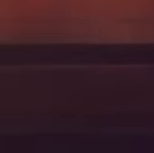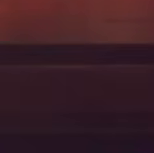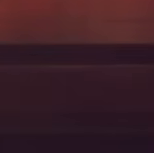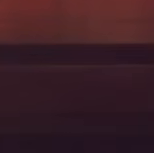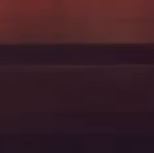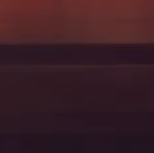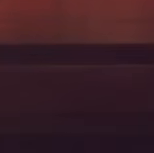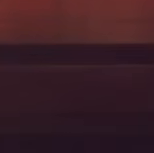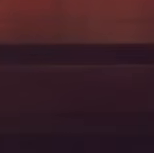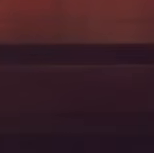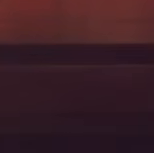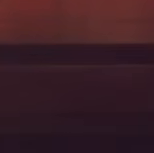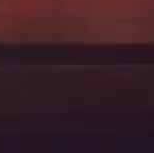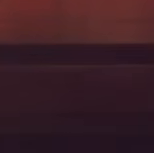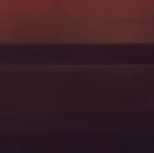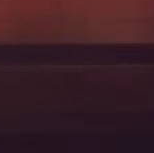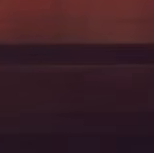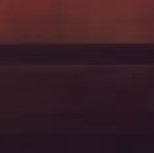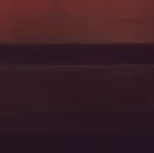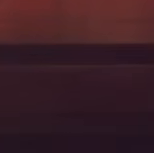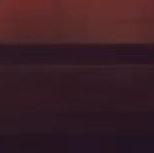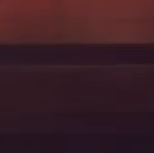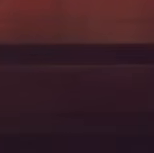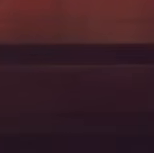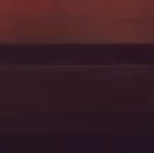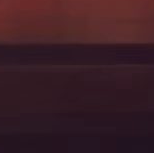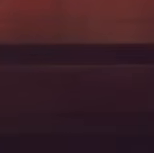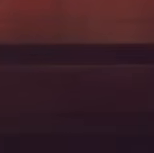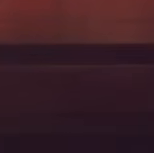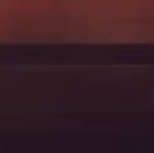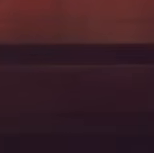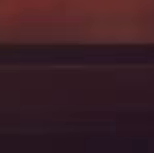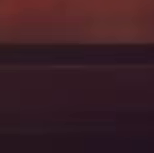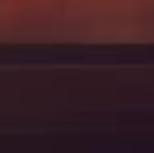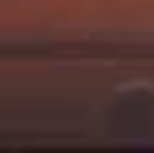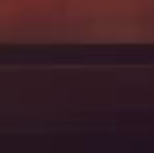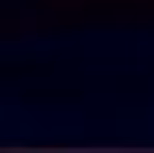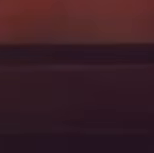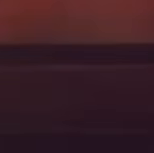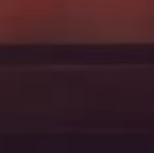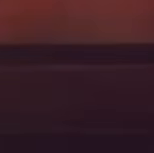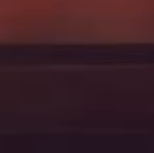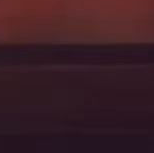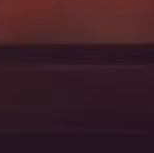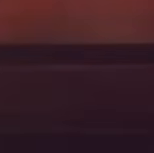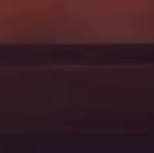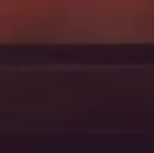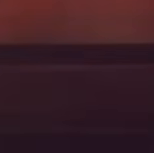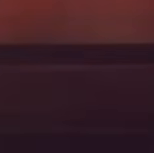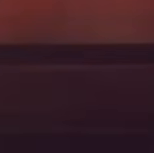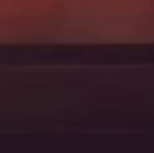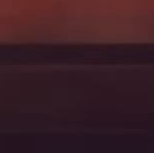respuesta organizada, social y académica y científicamente, para el proceso de morir no está. Está en algunos